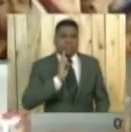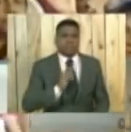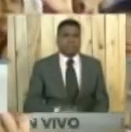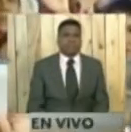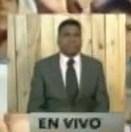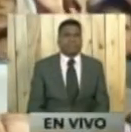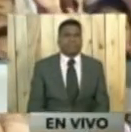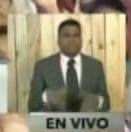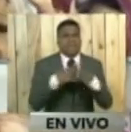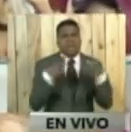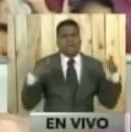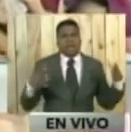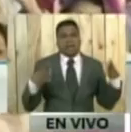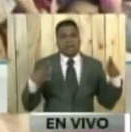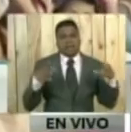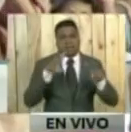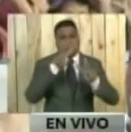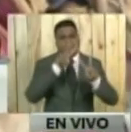y la gran misión,